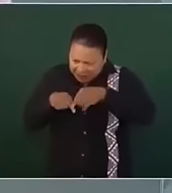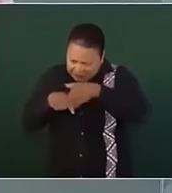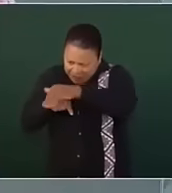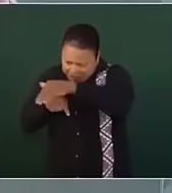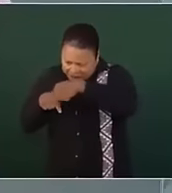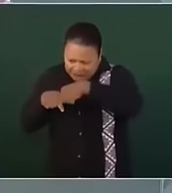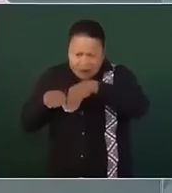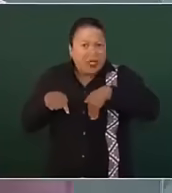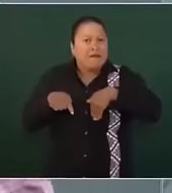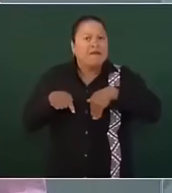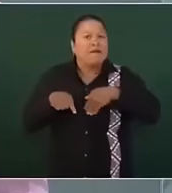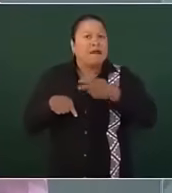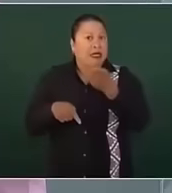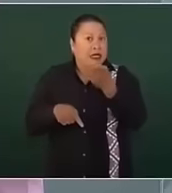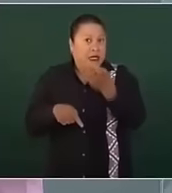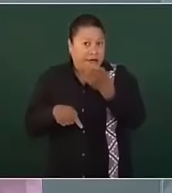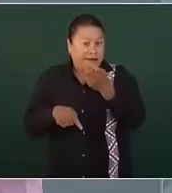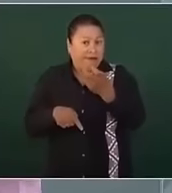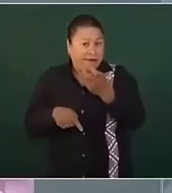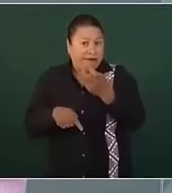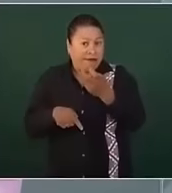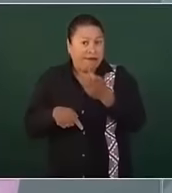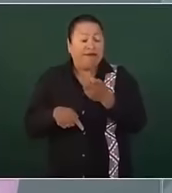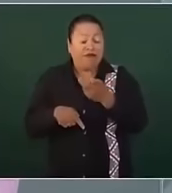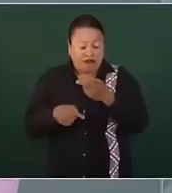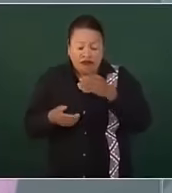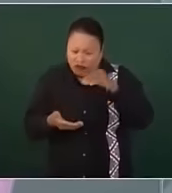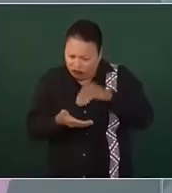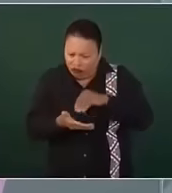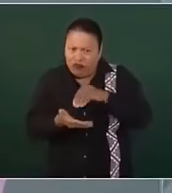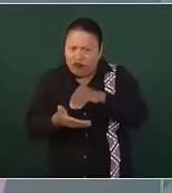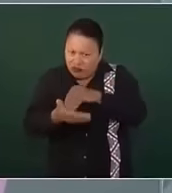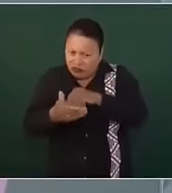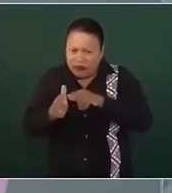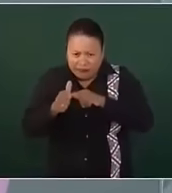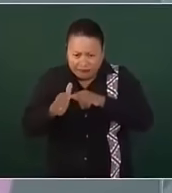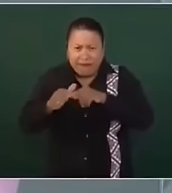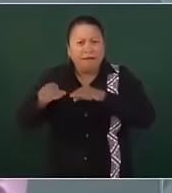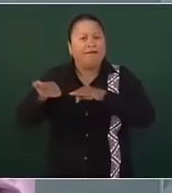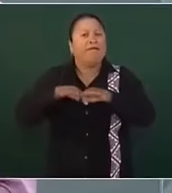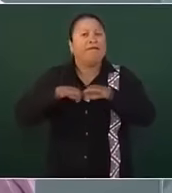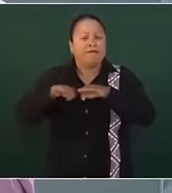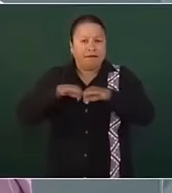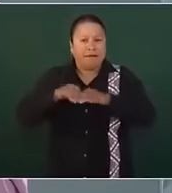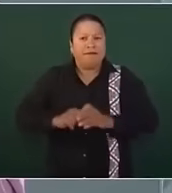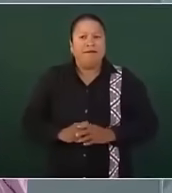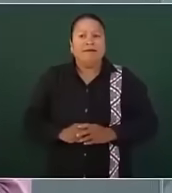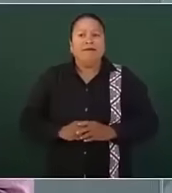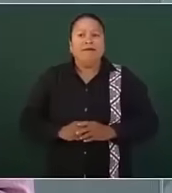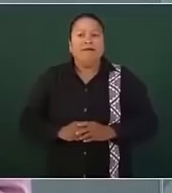vamos a continuar de esta manera. También